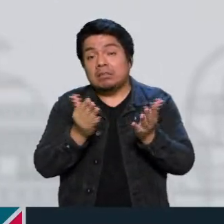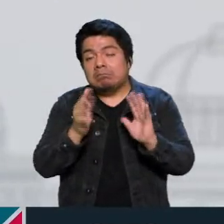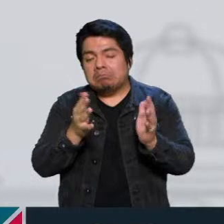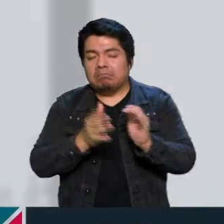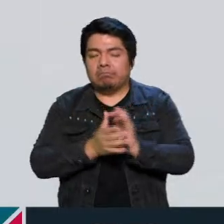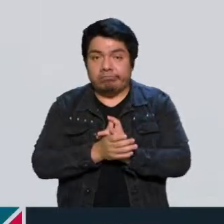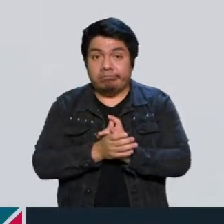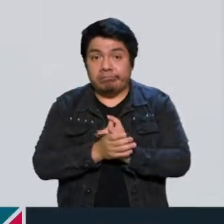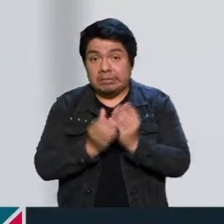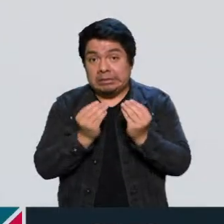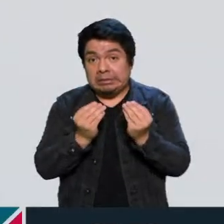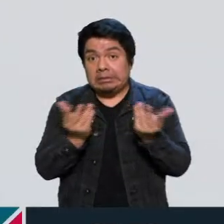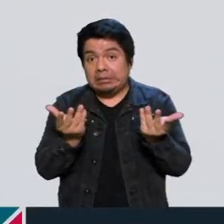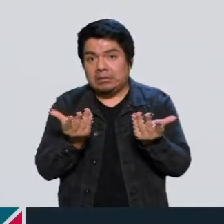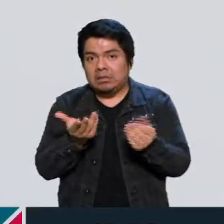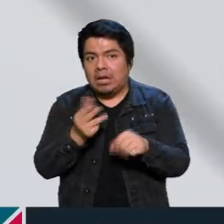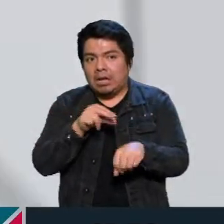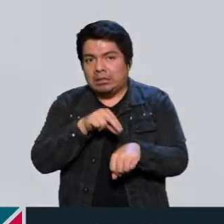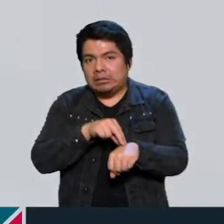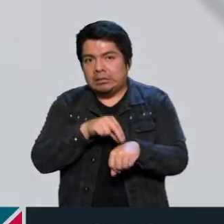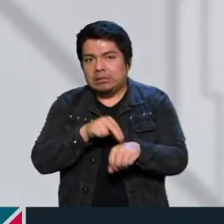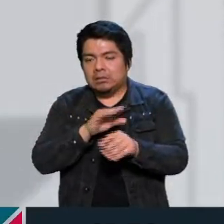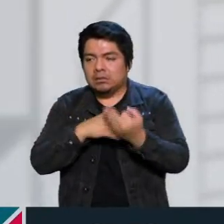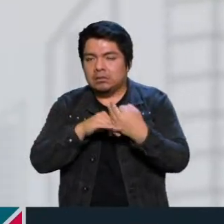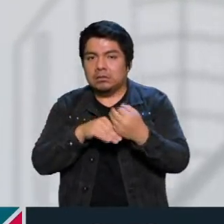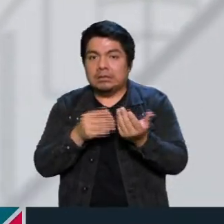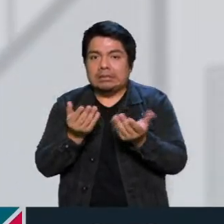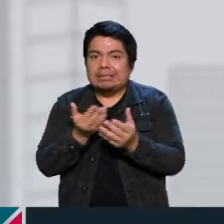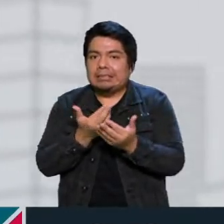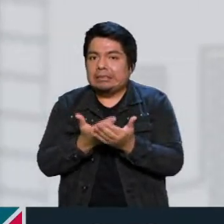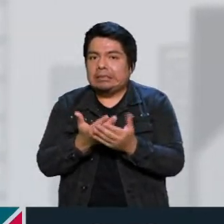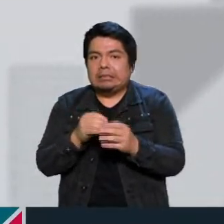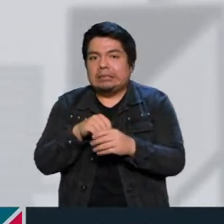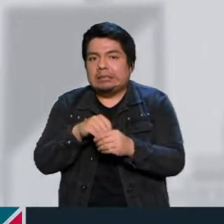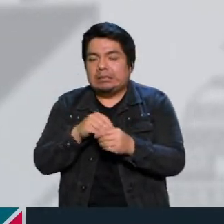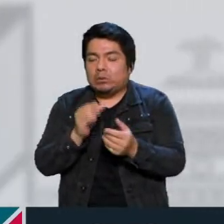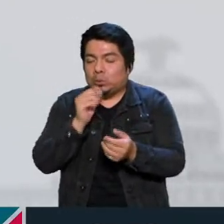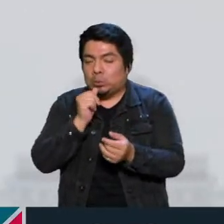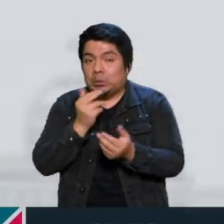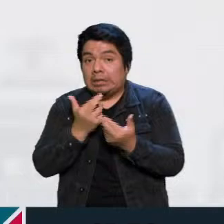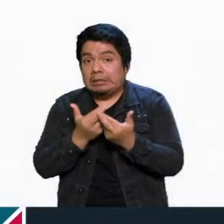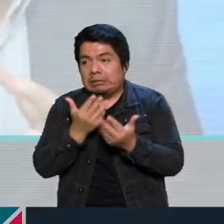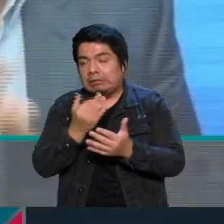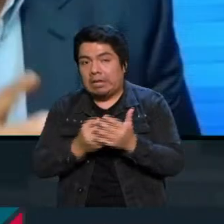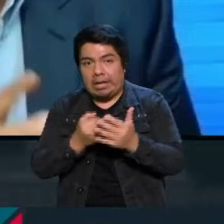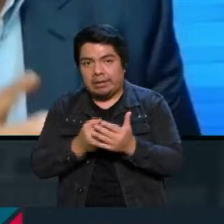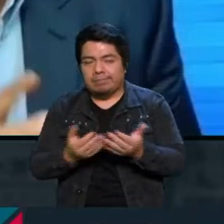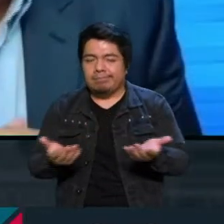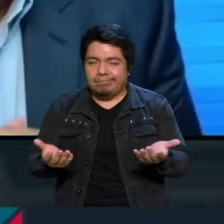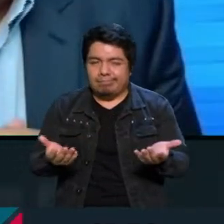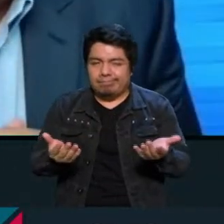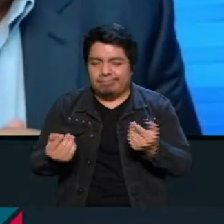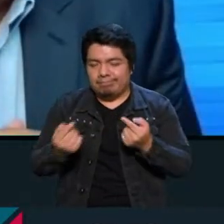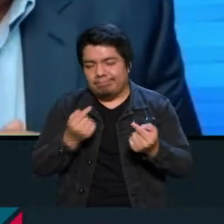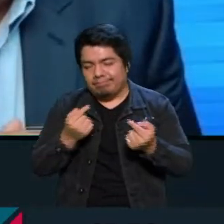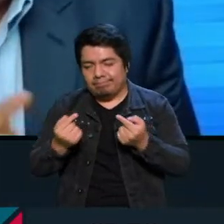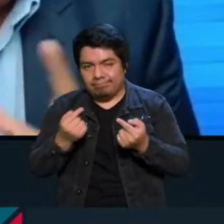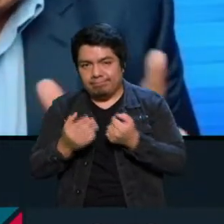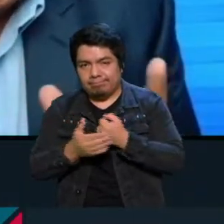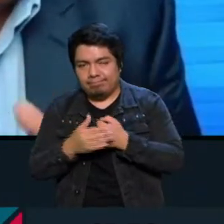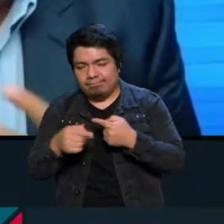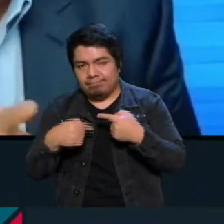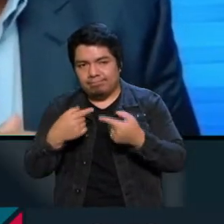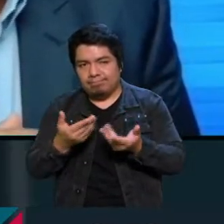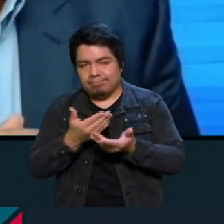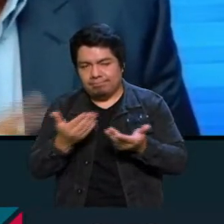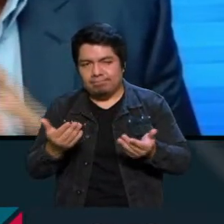menos, y la infraestructura médica de todo el sistema público no da para atender a toda la población. Aquí un tema importante son los consultorios adyacentes a farmacia, que